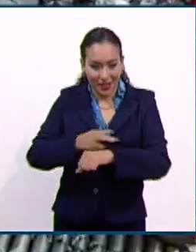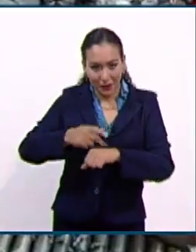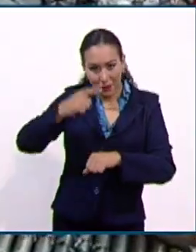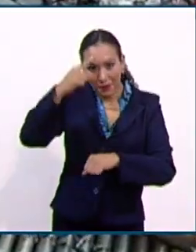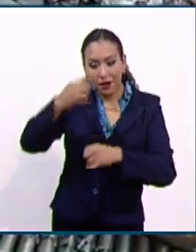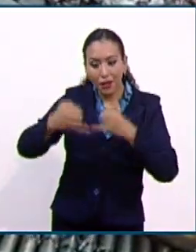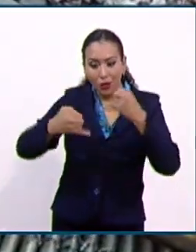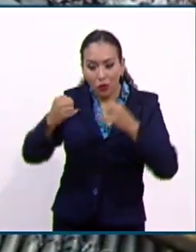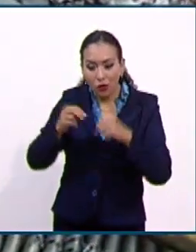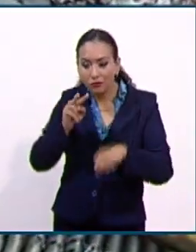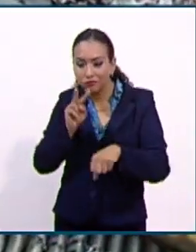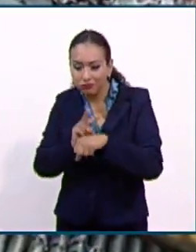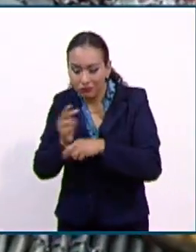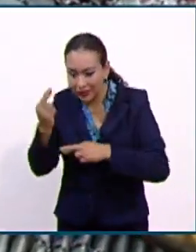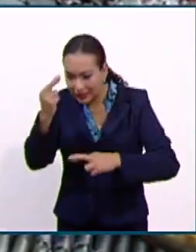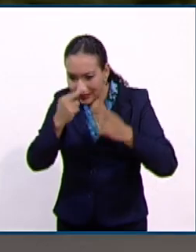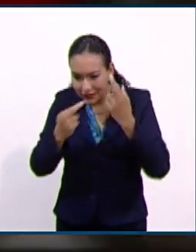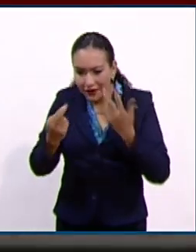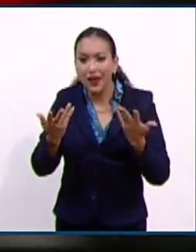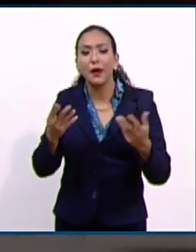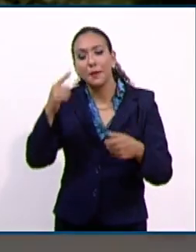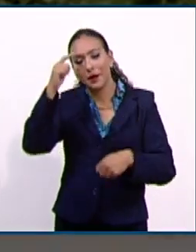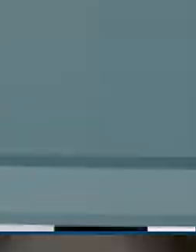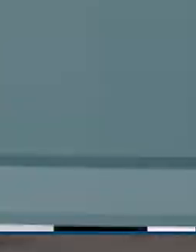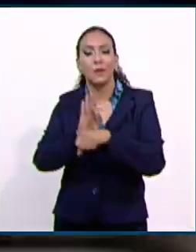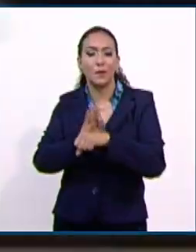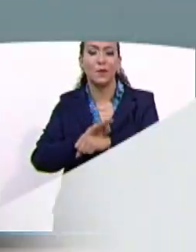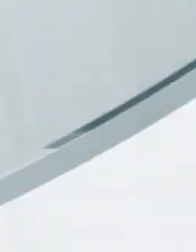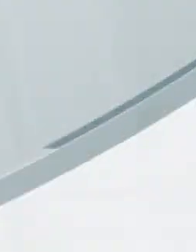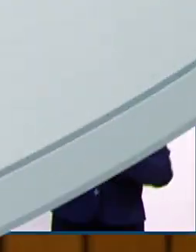en torno a la protección de la naturaleza.